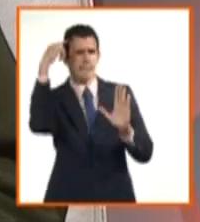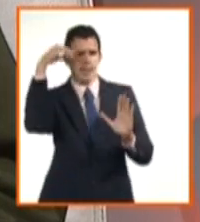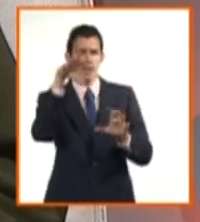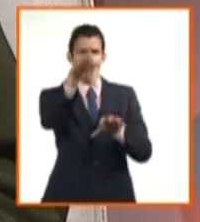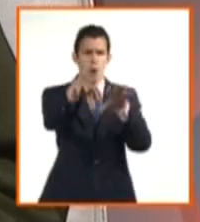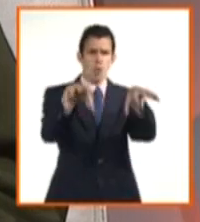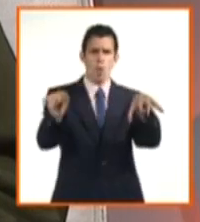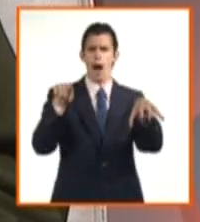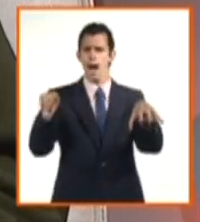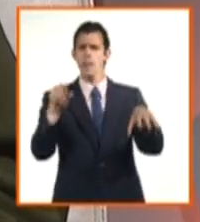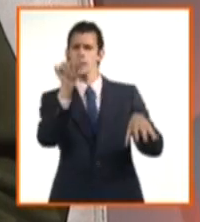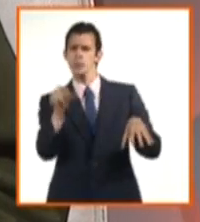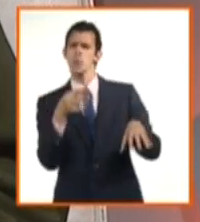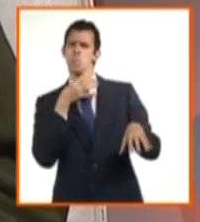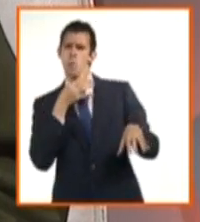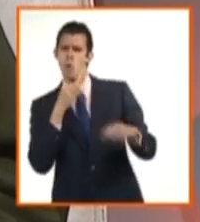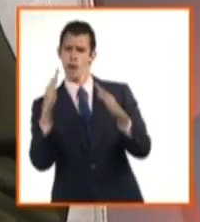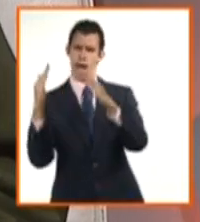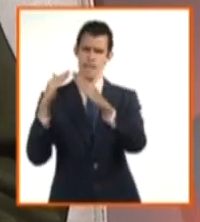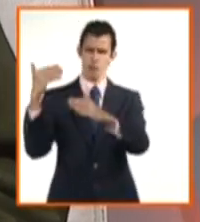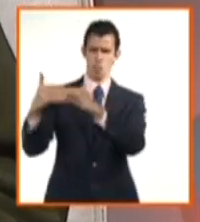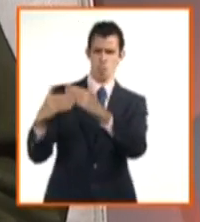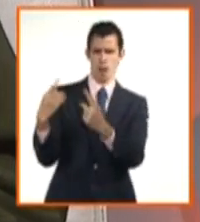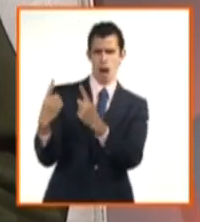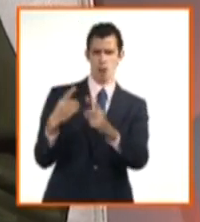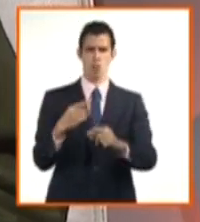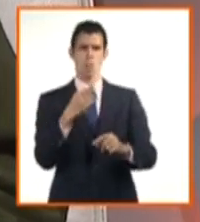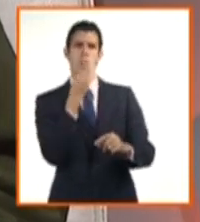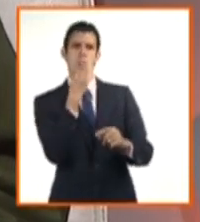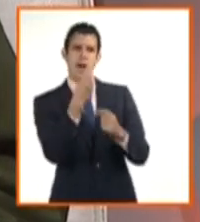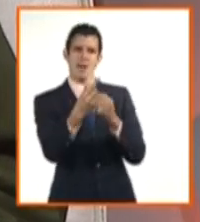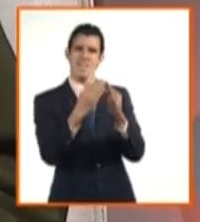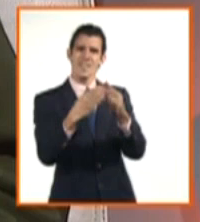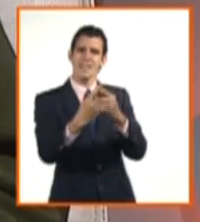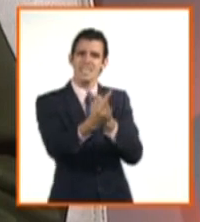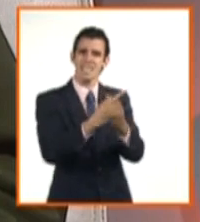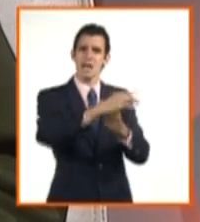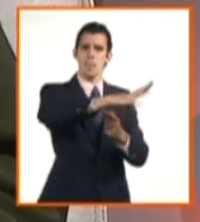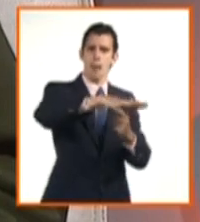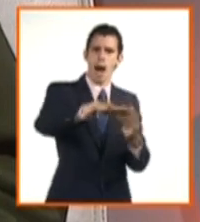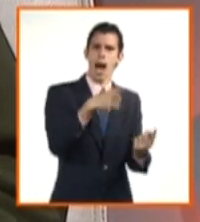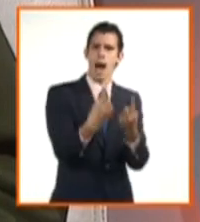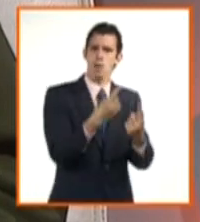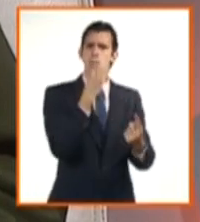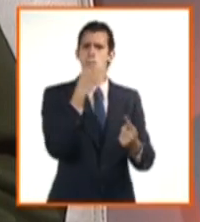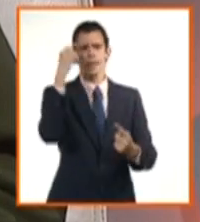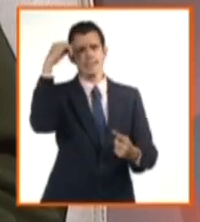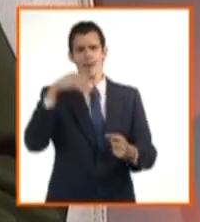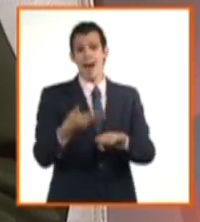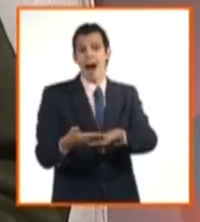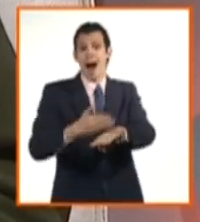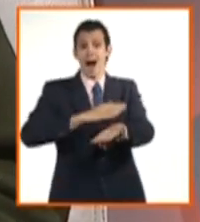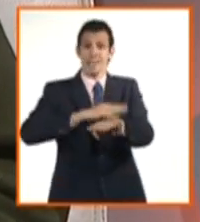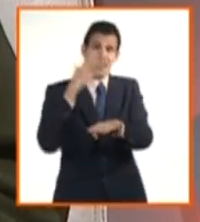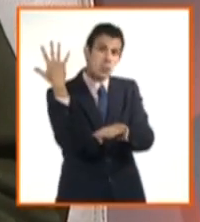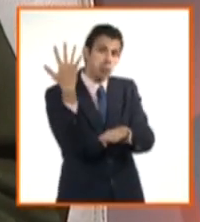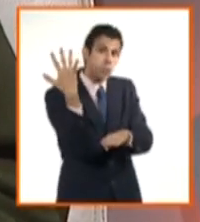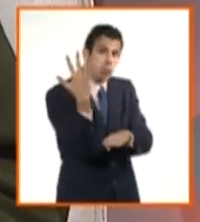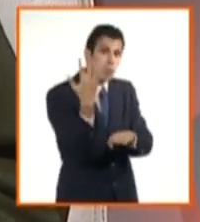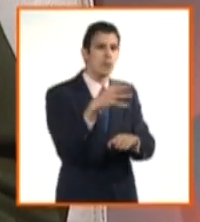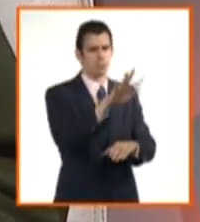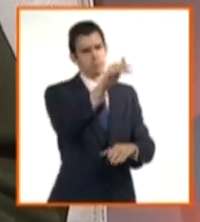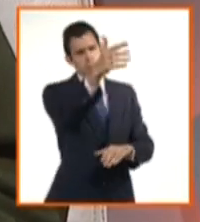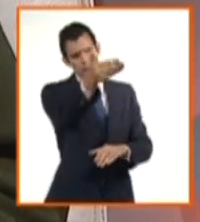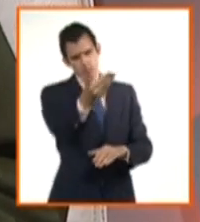objetivos principales que tiene el estado mayor nacional de la defensa civil de conjunto con los organismos la migración central del estado principalmente con el ministerio de ciencia